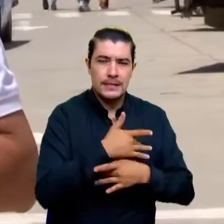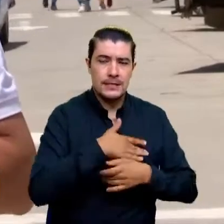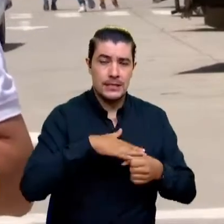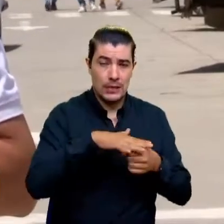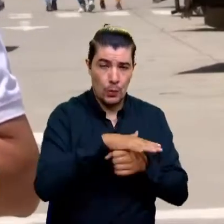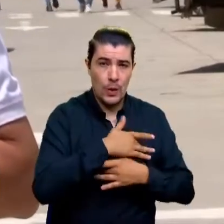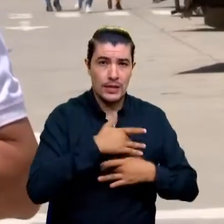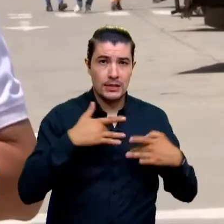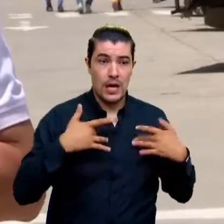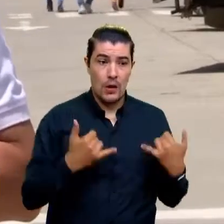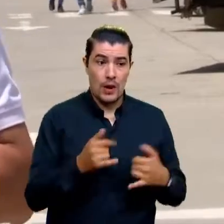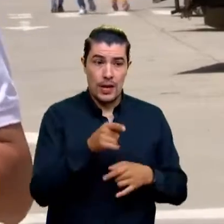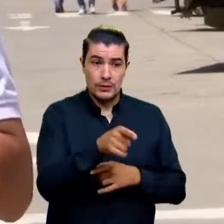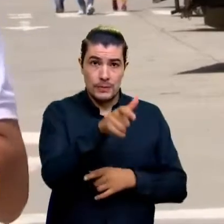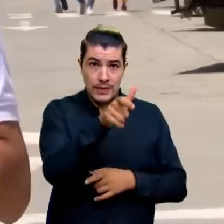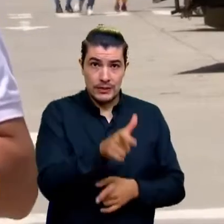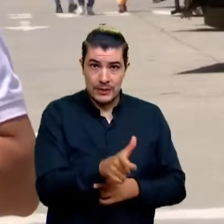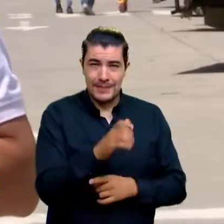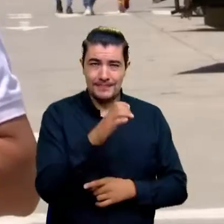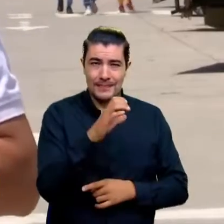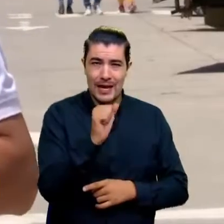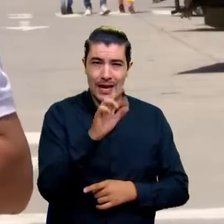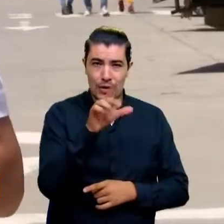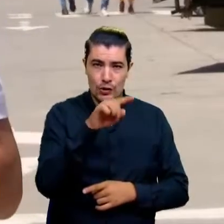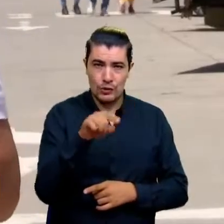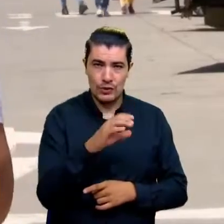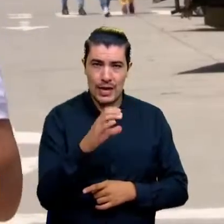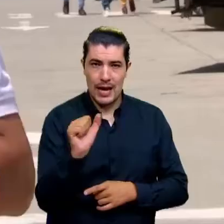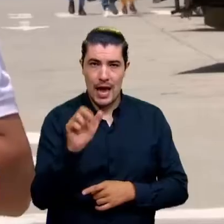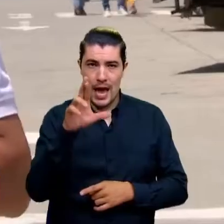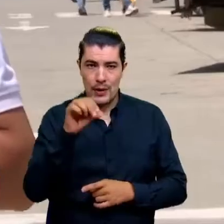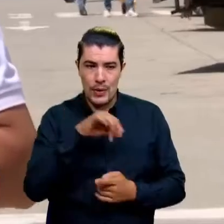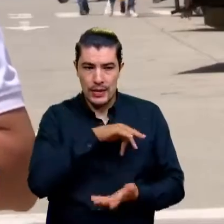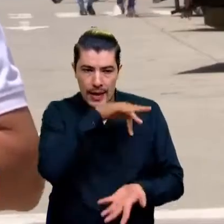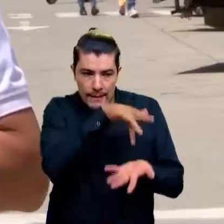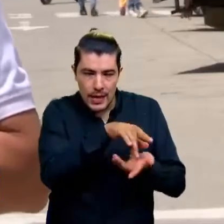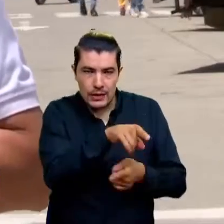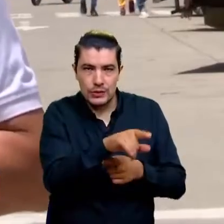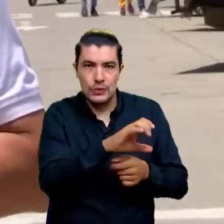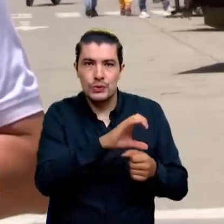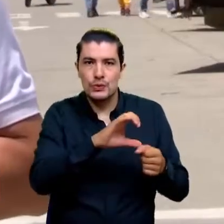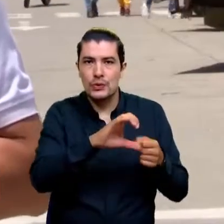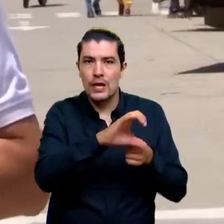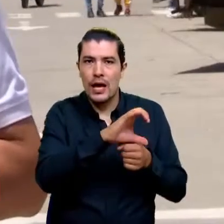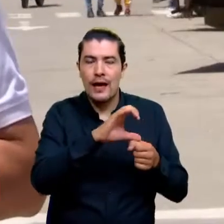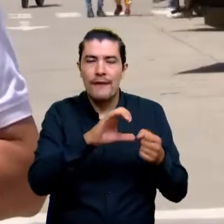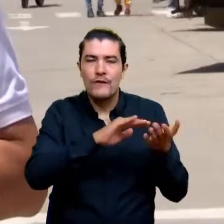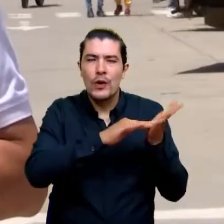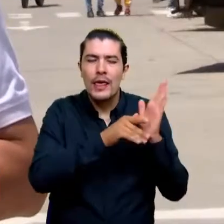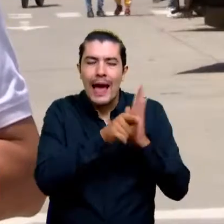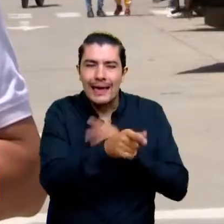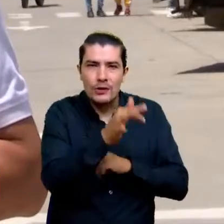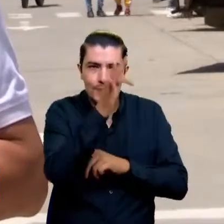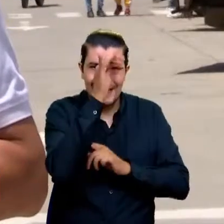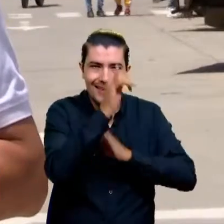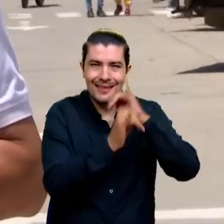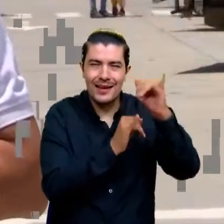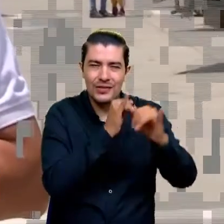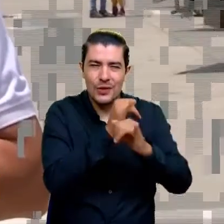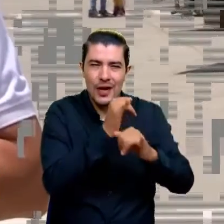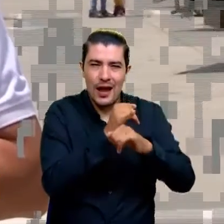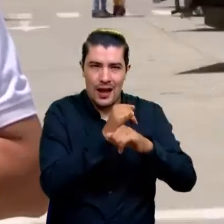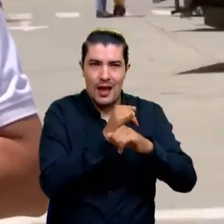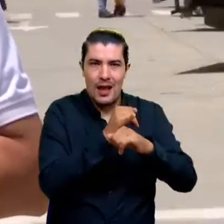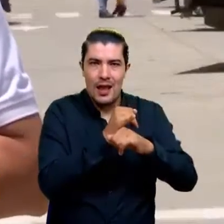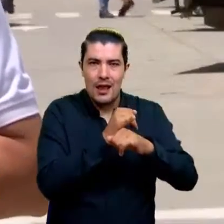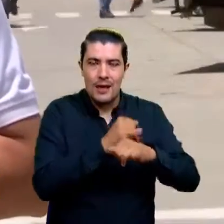estado allí en el Hospital Internacional de Colombia, pendiente también del estado y la evolución de estos pequeños. Daniel, buenas tardes. ¿Qué dicen allí los médicos?